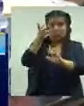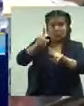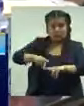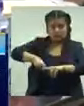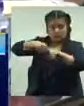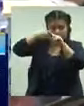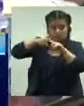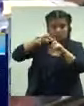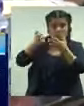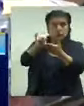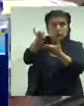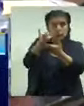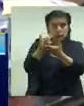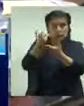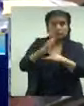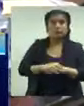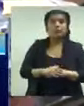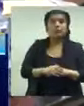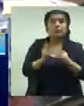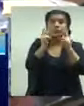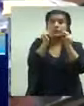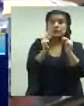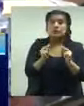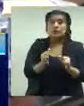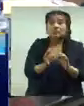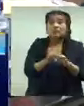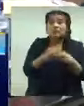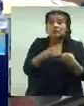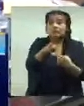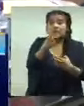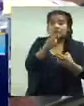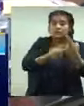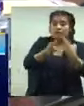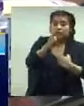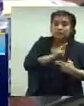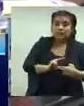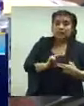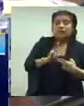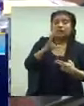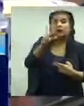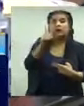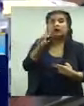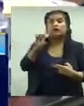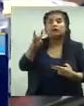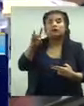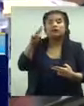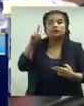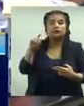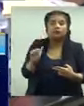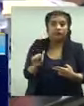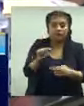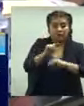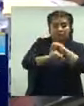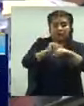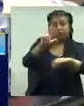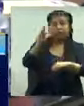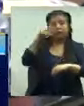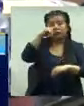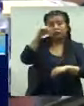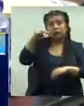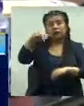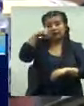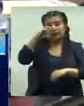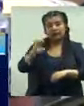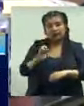y un uso presupuestario. Si no, eso fue regresar a deuda flotante que se había eliminado en los años 2016-17 y que ya se